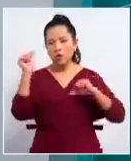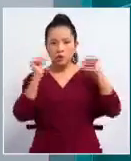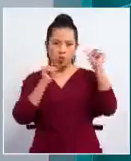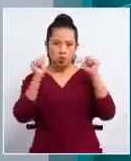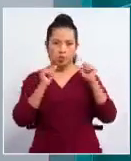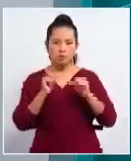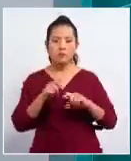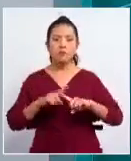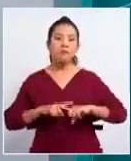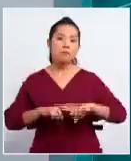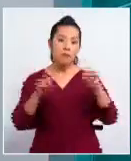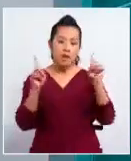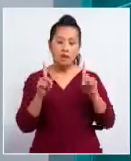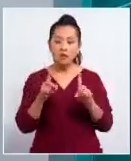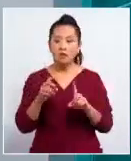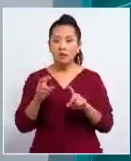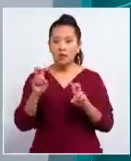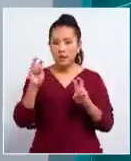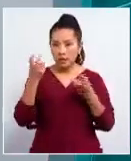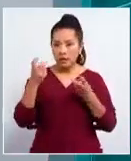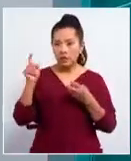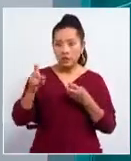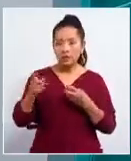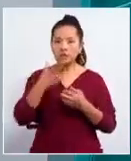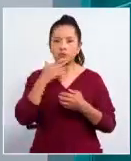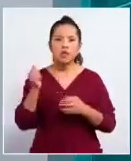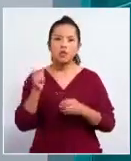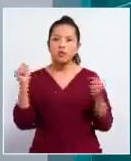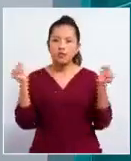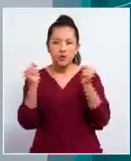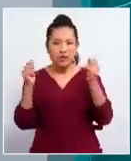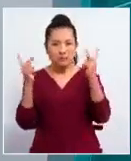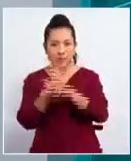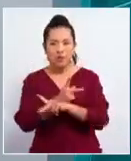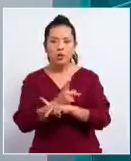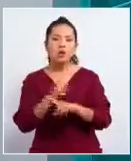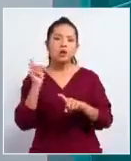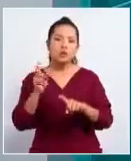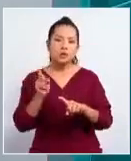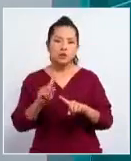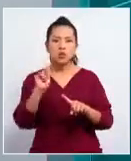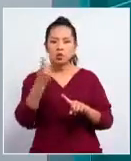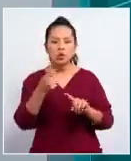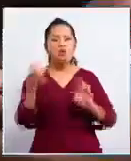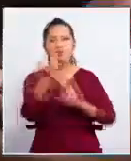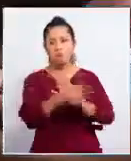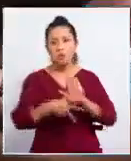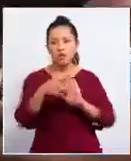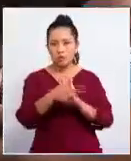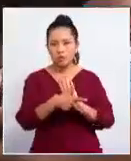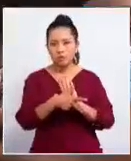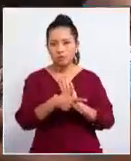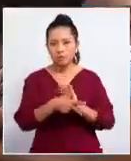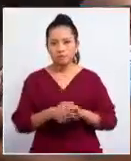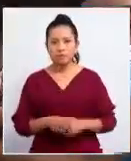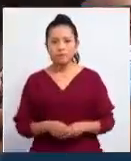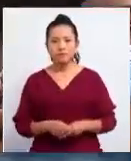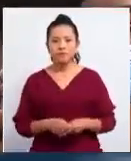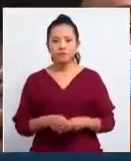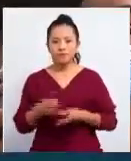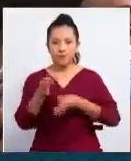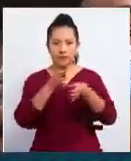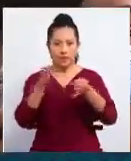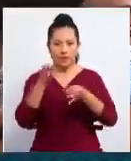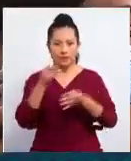Caso contrario, se aplicará una medida de distancia si es que prosiguen las bajas temperaturas. Vamos a seguir